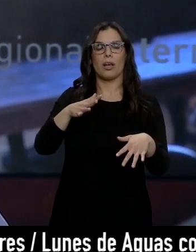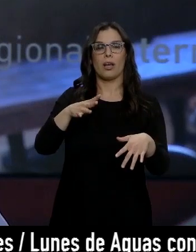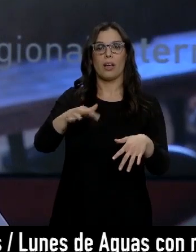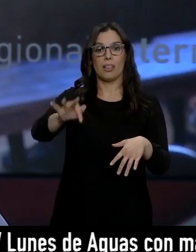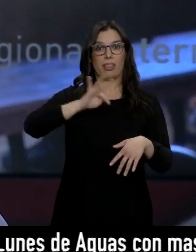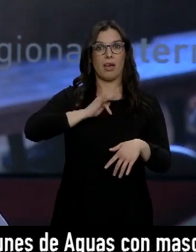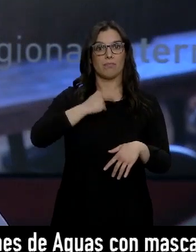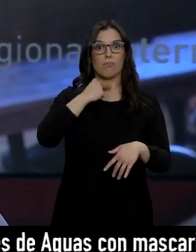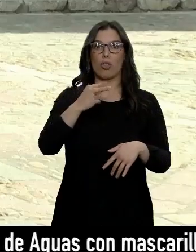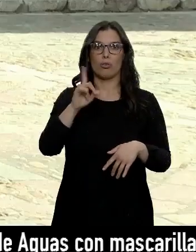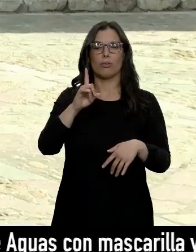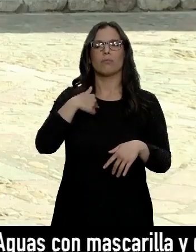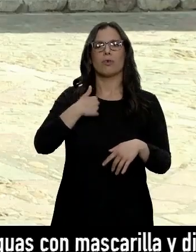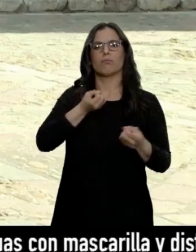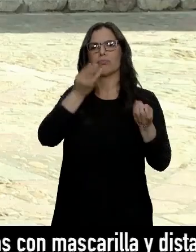Lozano.